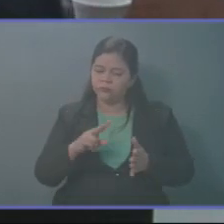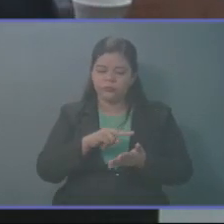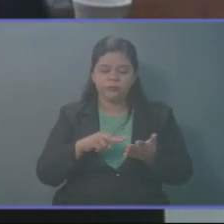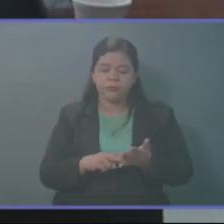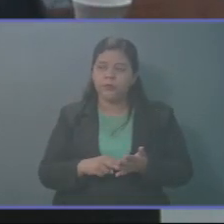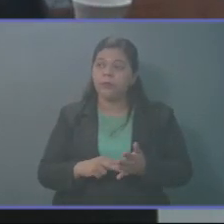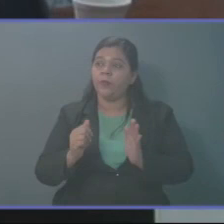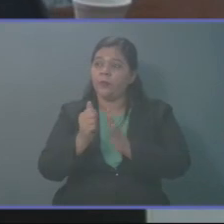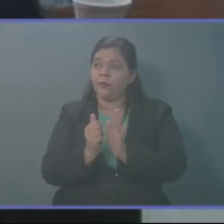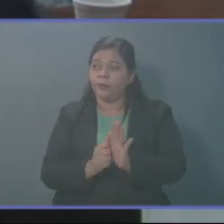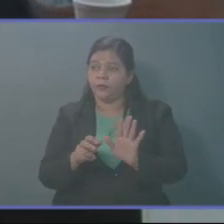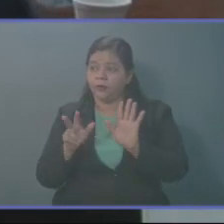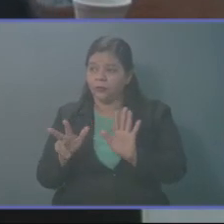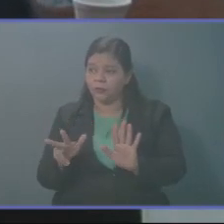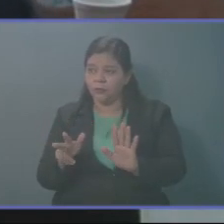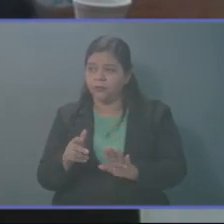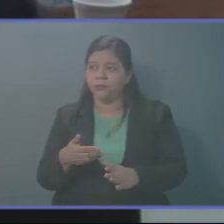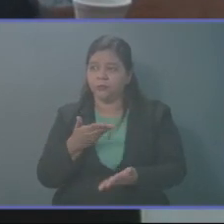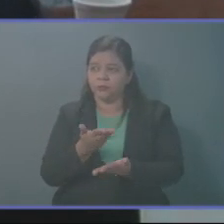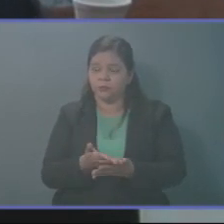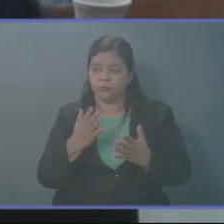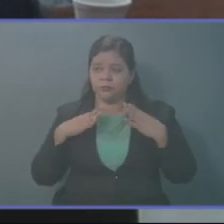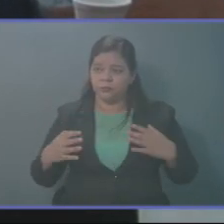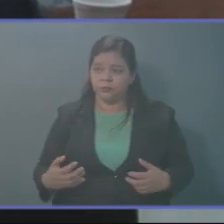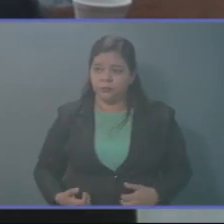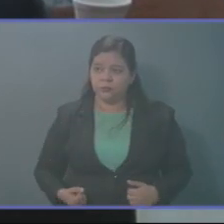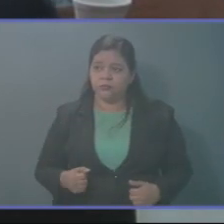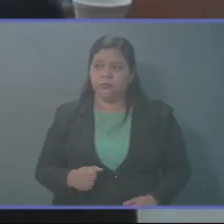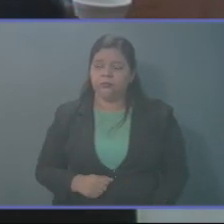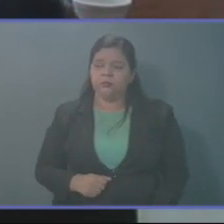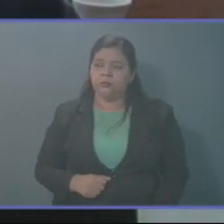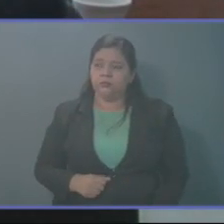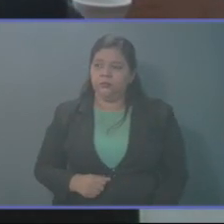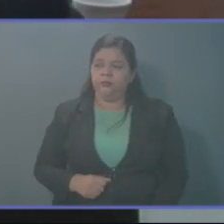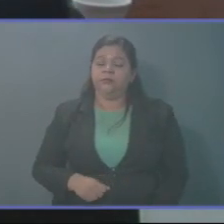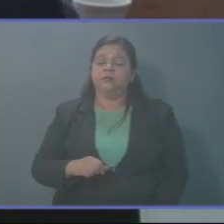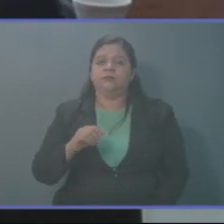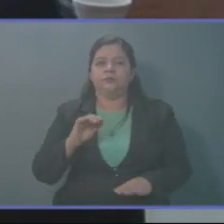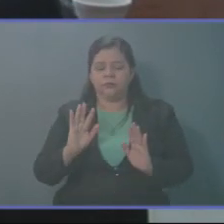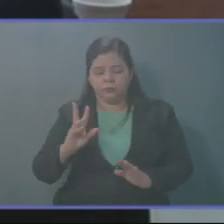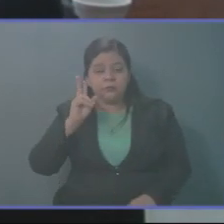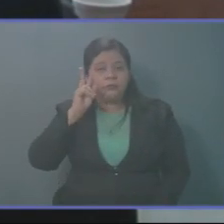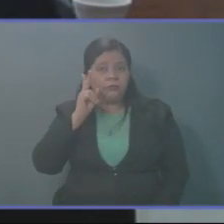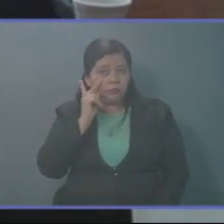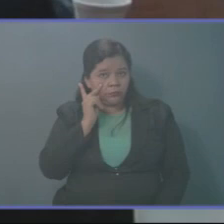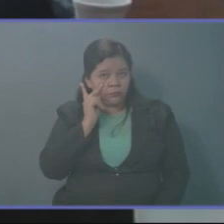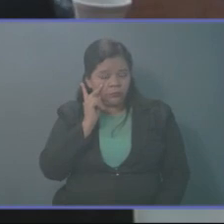El artículo 8 de lo que presenta el gobierno. Bueno, esto quiere decir que